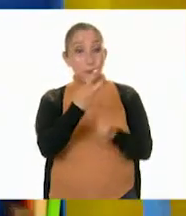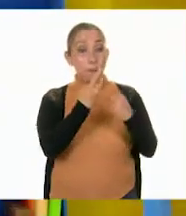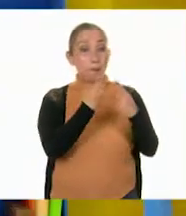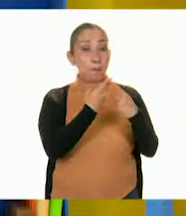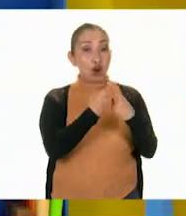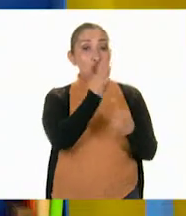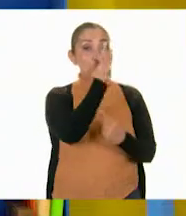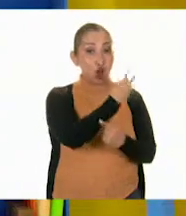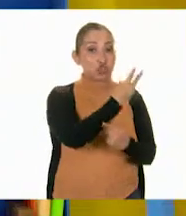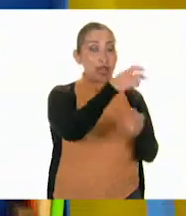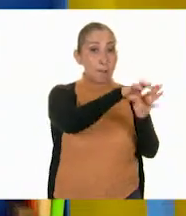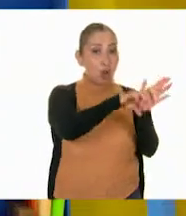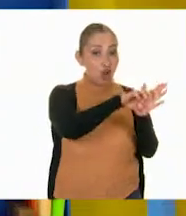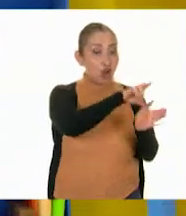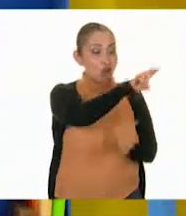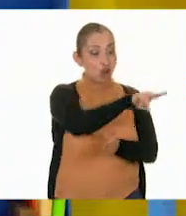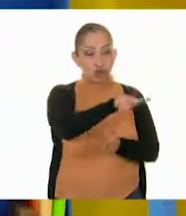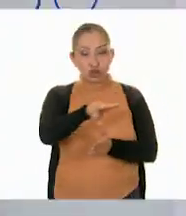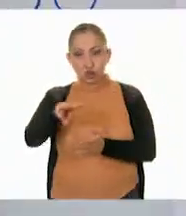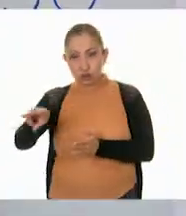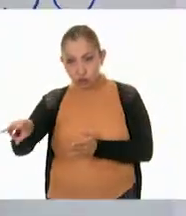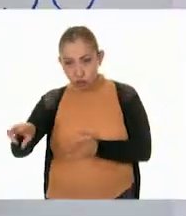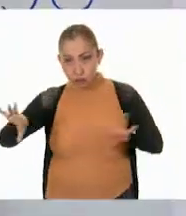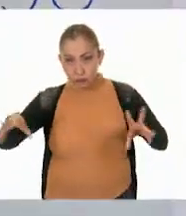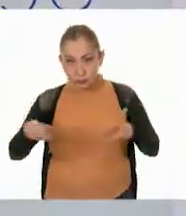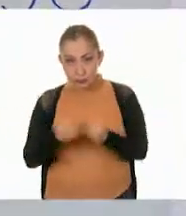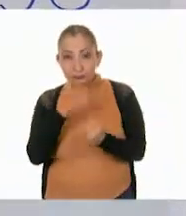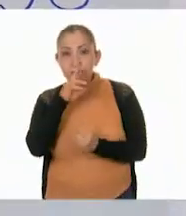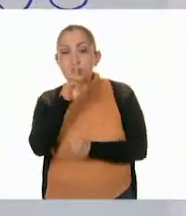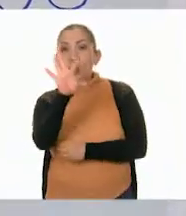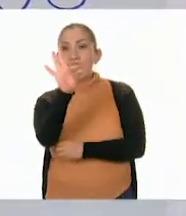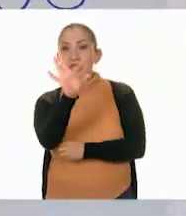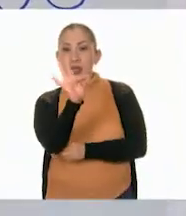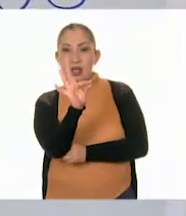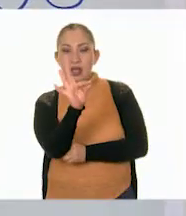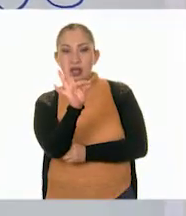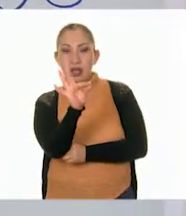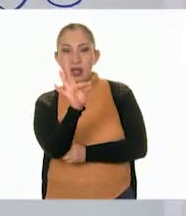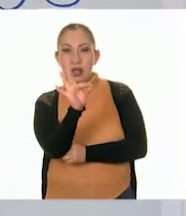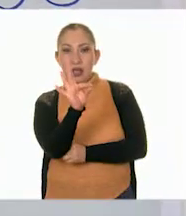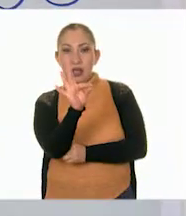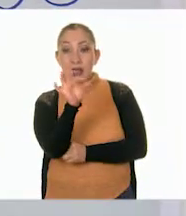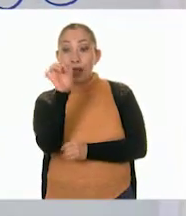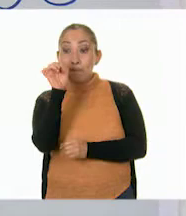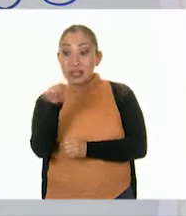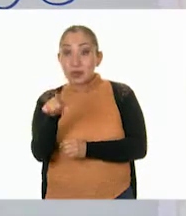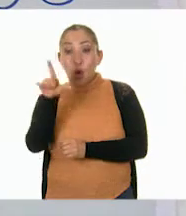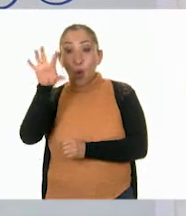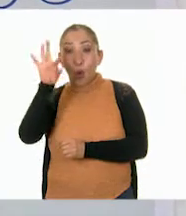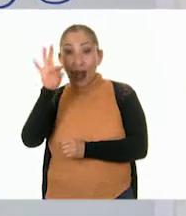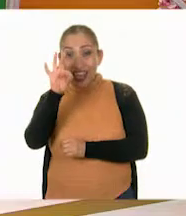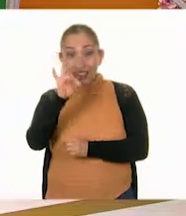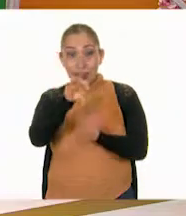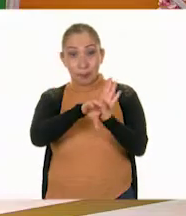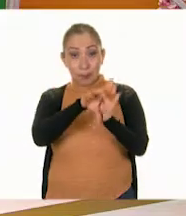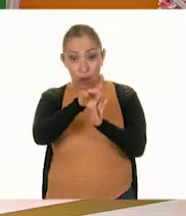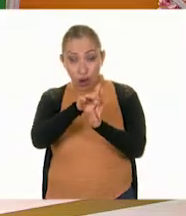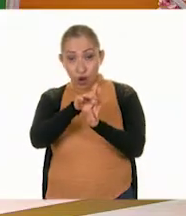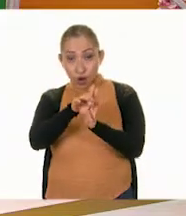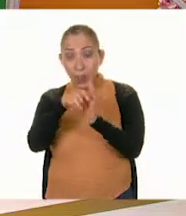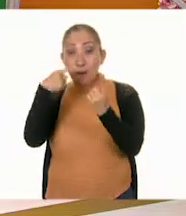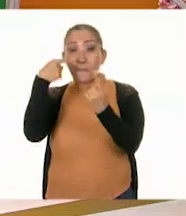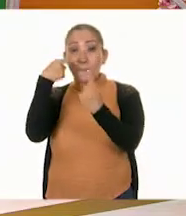40. Muy bien. 40. Y ahora a esos 40 le tendríamos que sumar